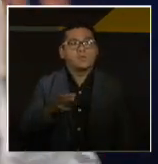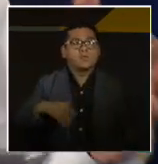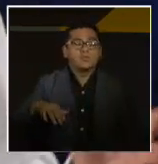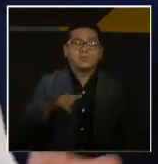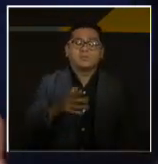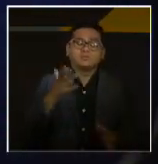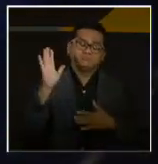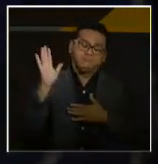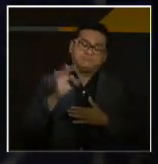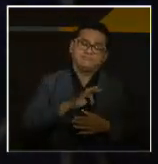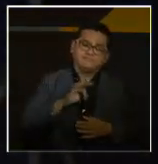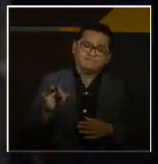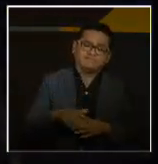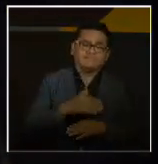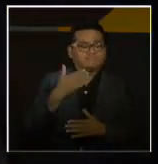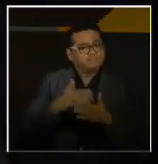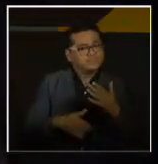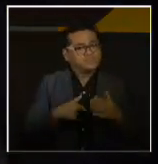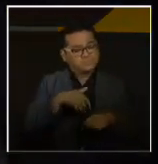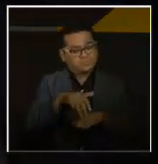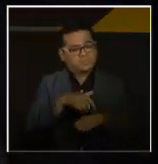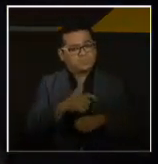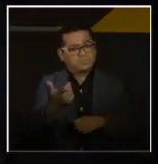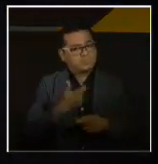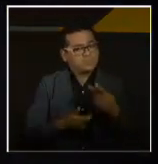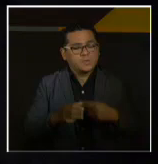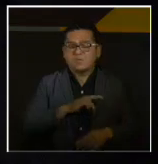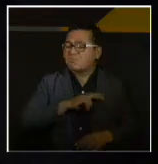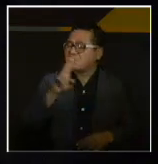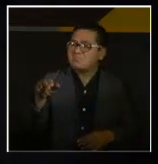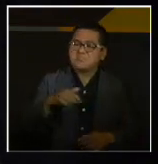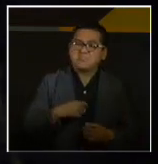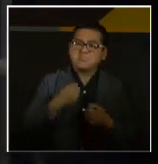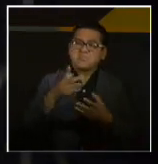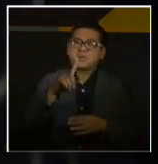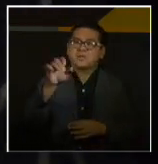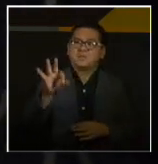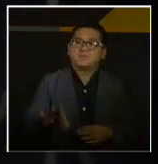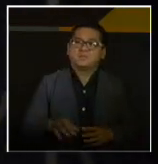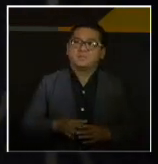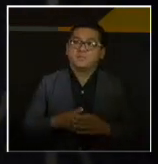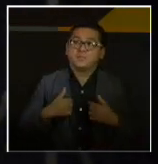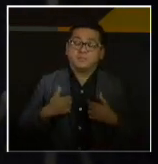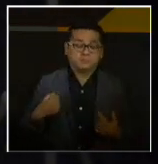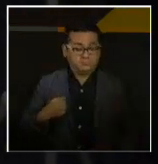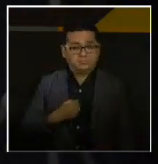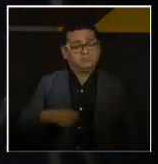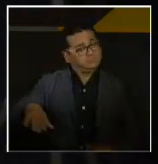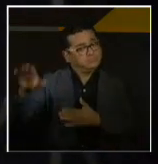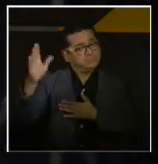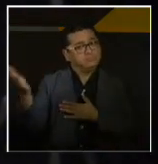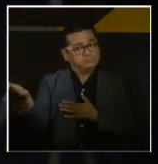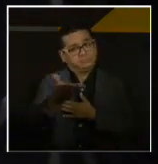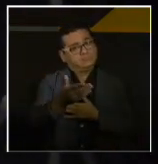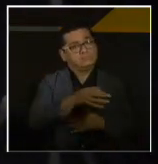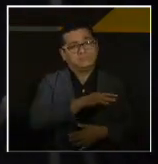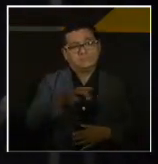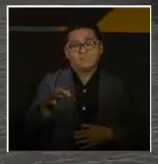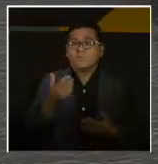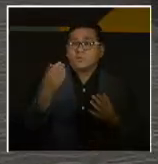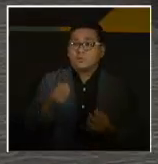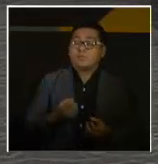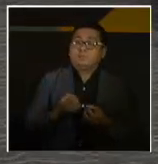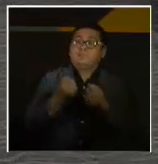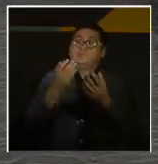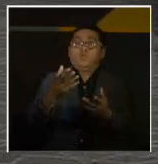se les comprometieron un determinado número de recursos que nunca se les han dado al 100%. Yo me comprometo ante todos ustedes que esos